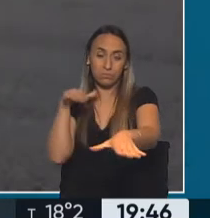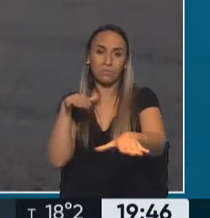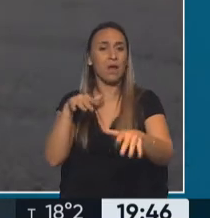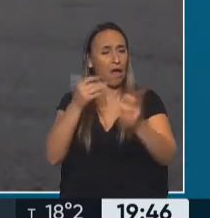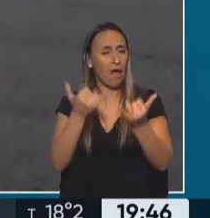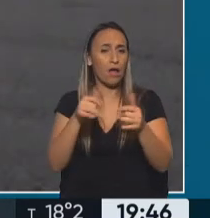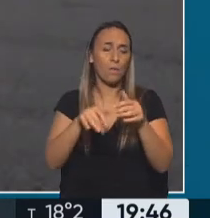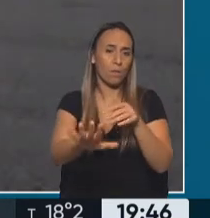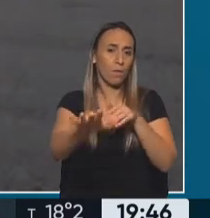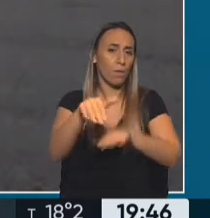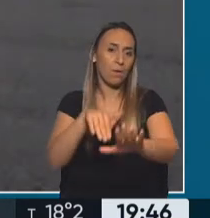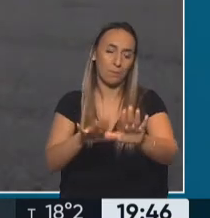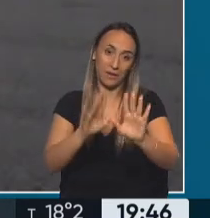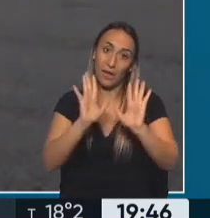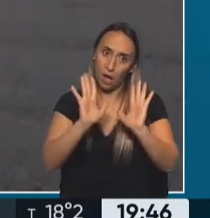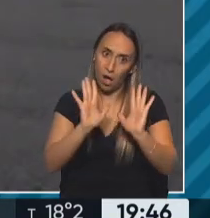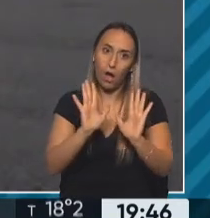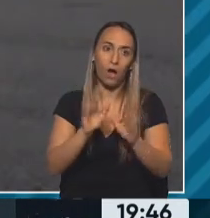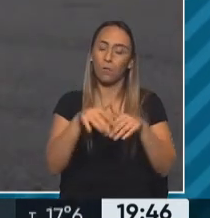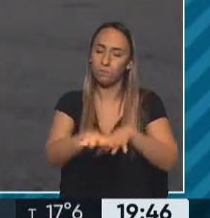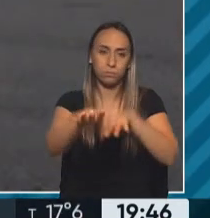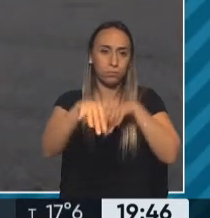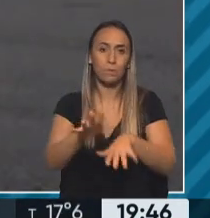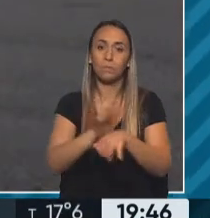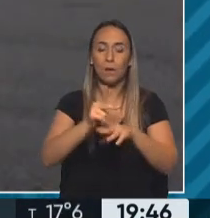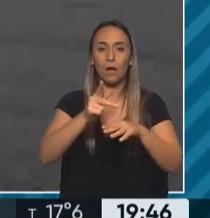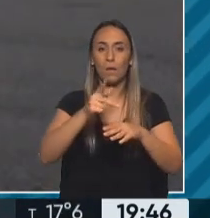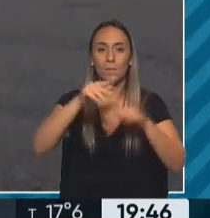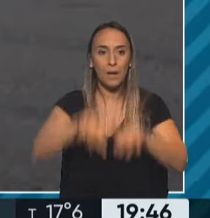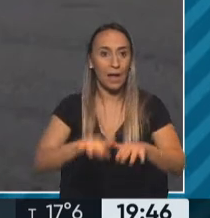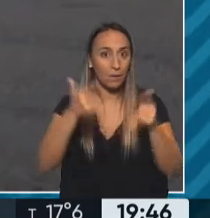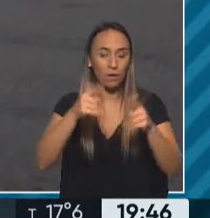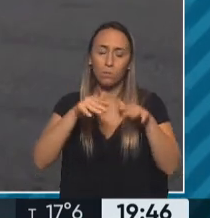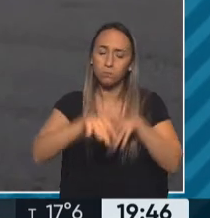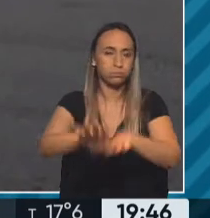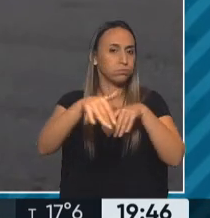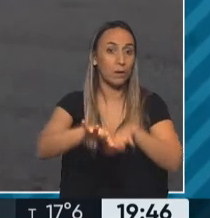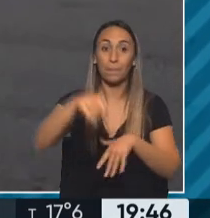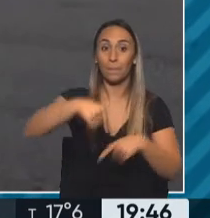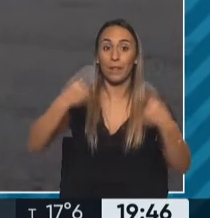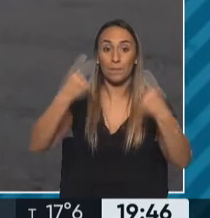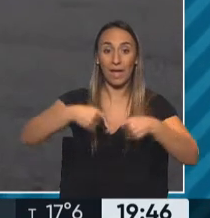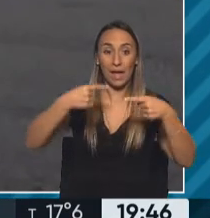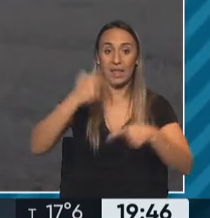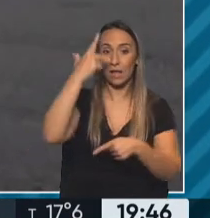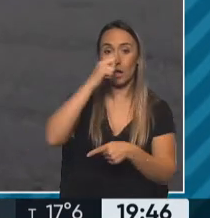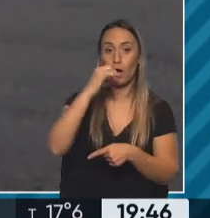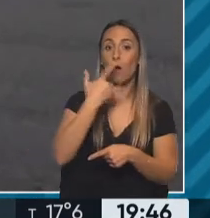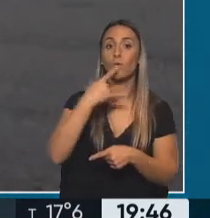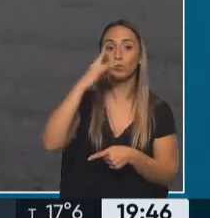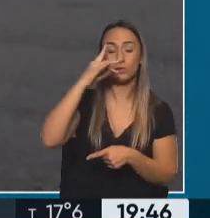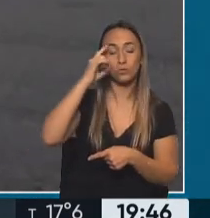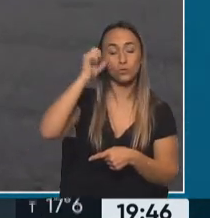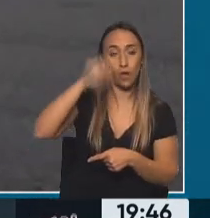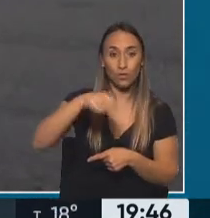pero es sin prisa y sin pausa no mucho tránsito aquí en el peaje de hudson c en la agencia nacional